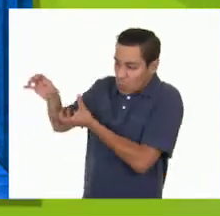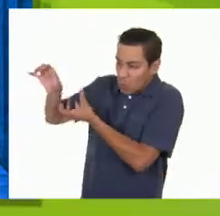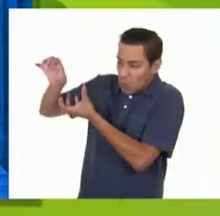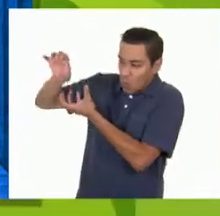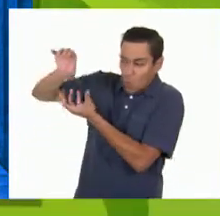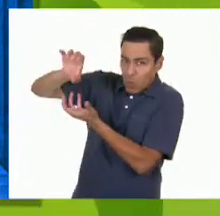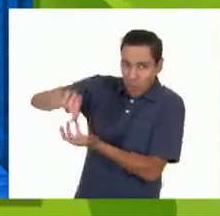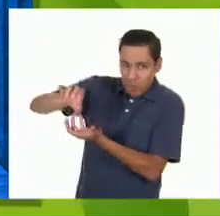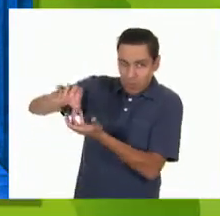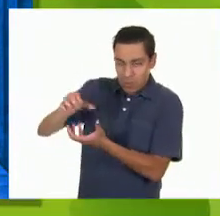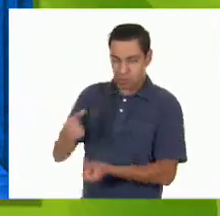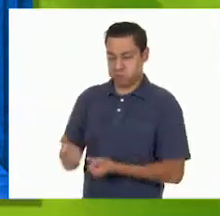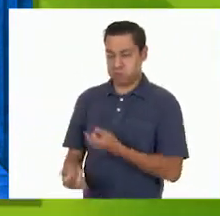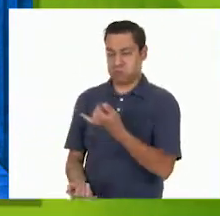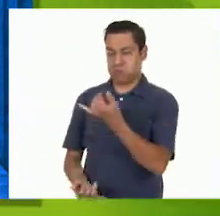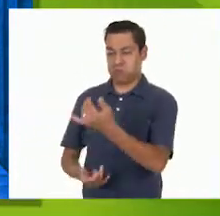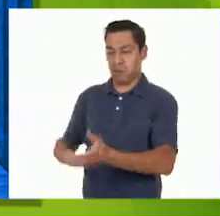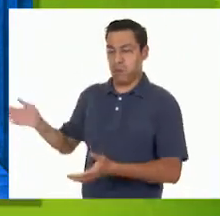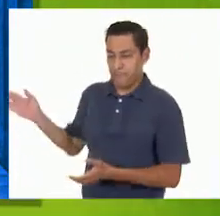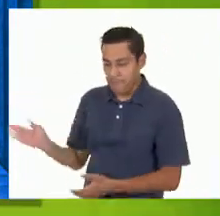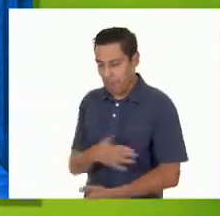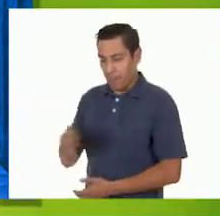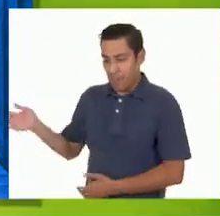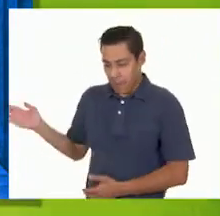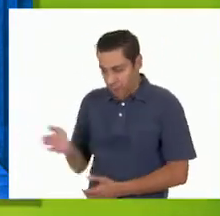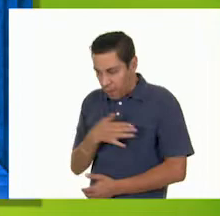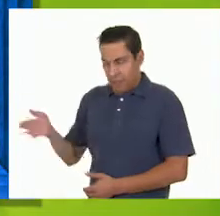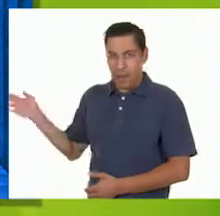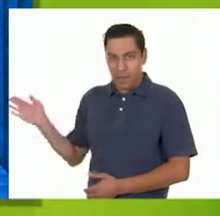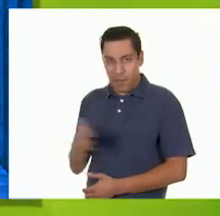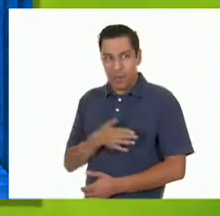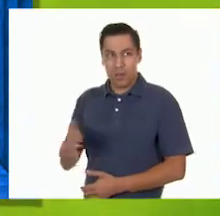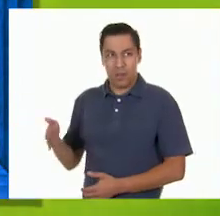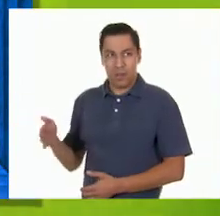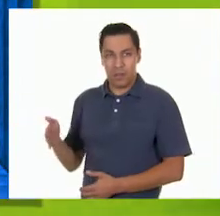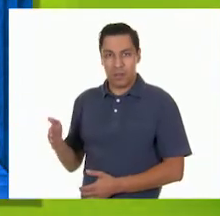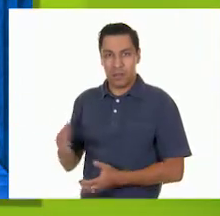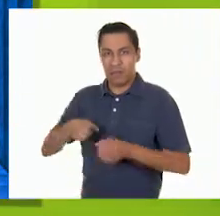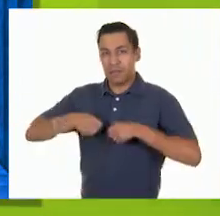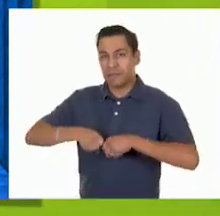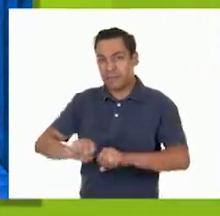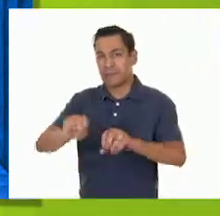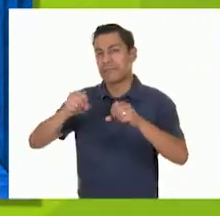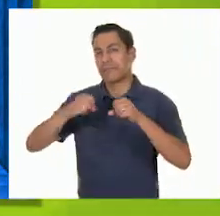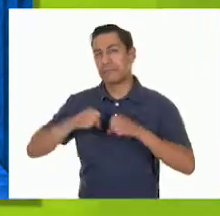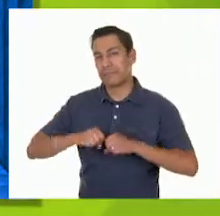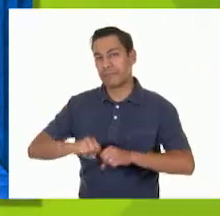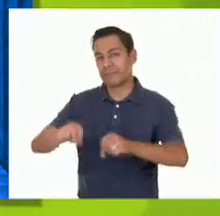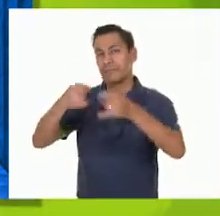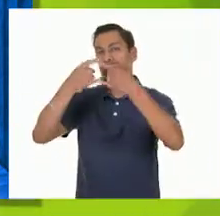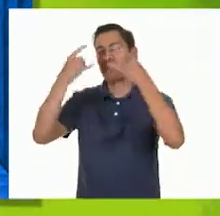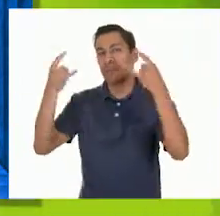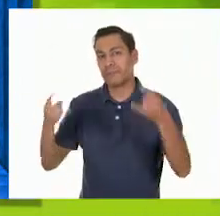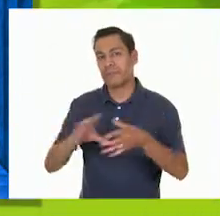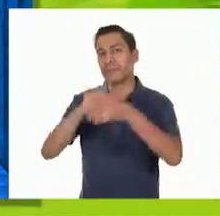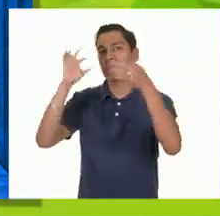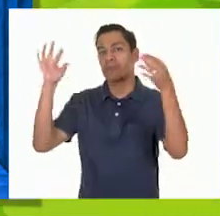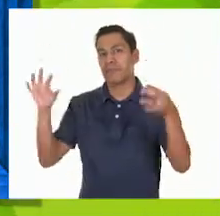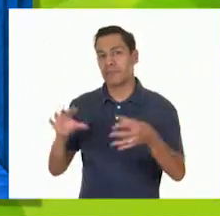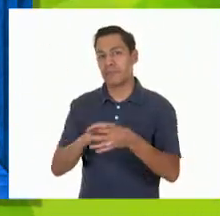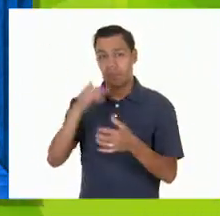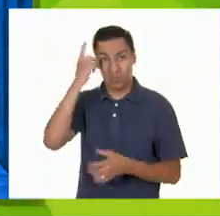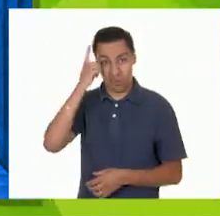fogón y empezaba a mover y agarrar cuando le dijeron a